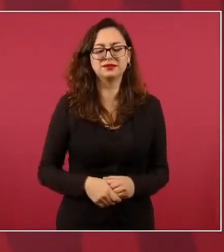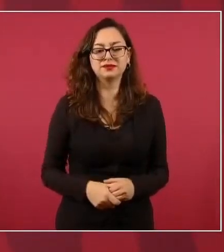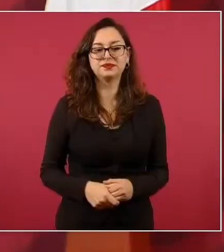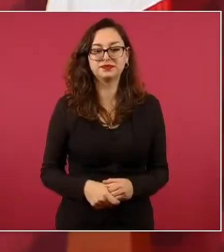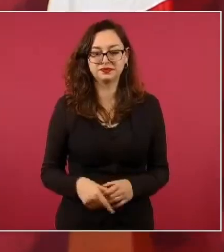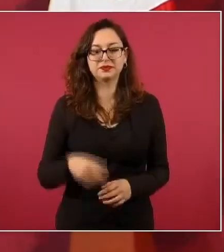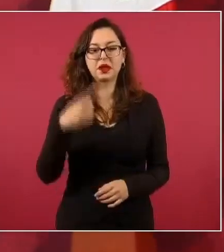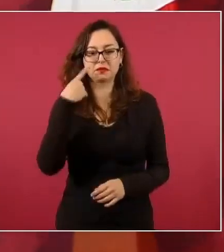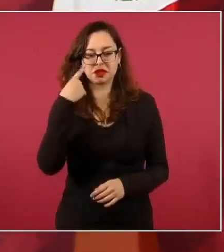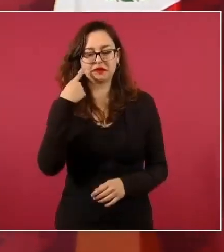Voy a destacar otra cosa.